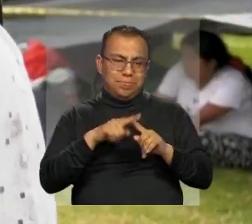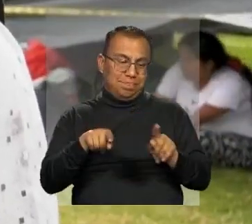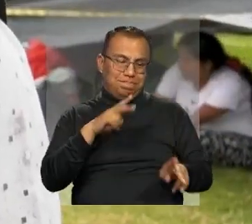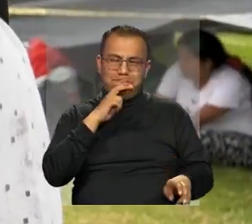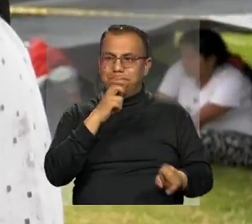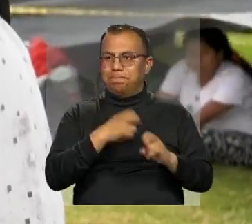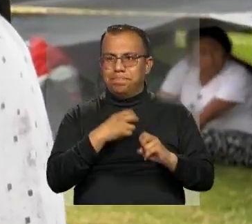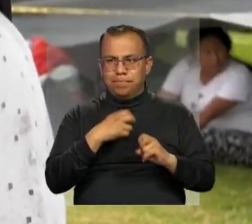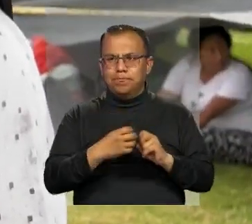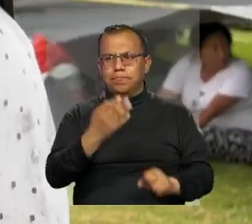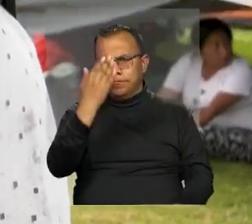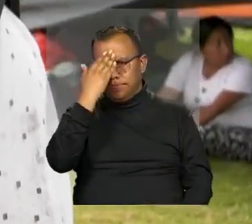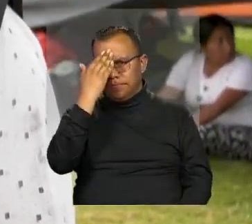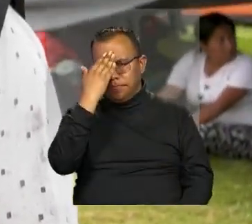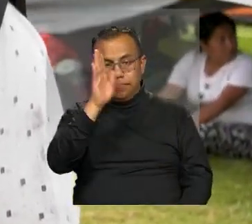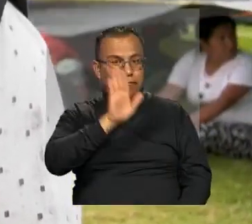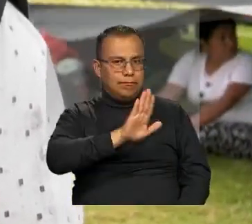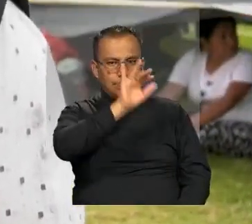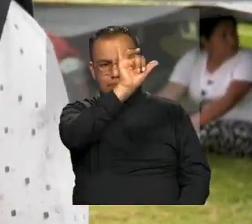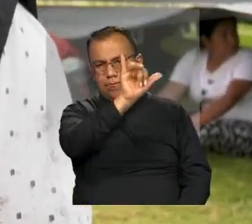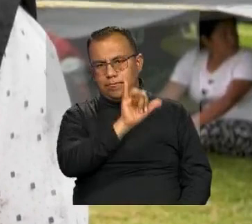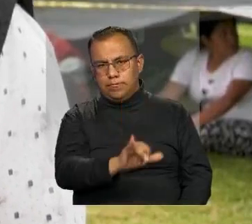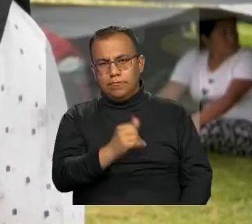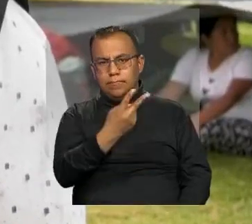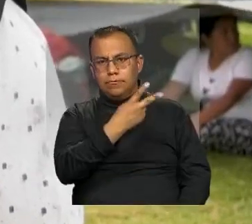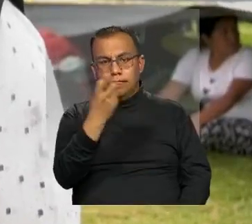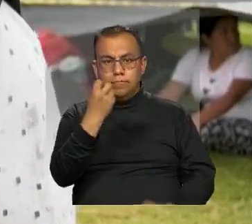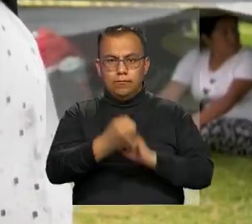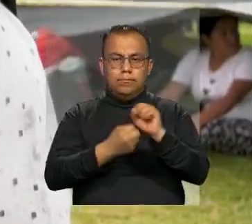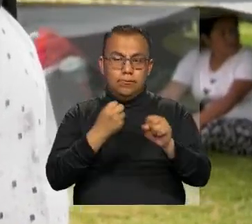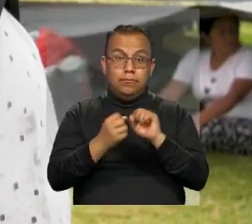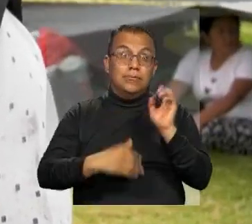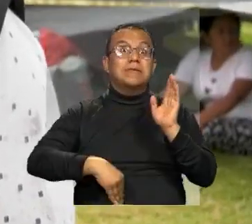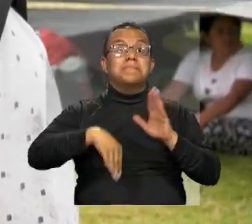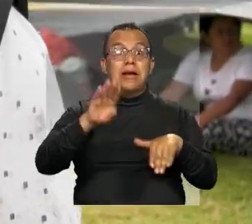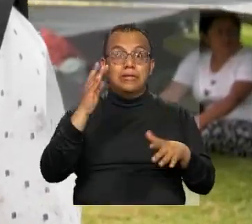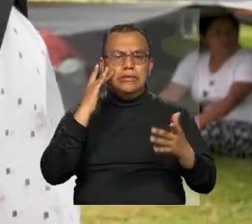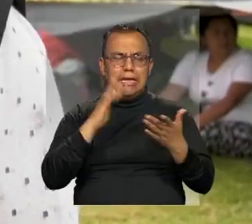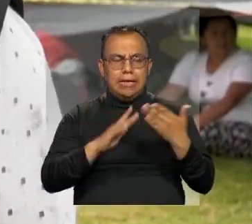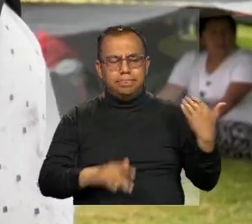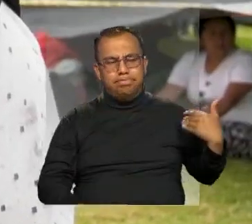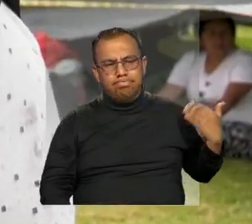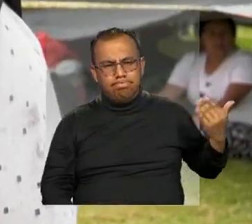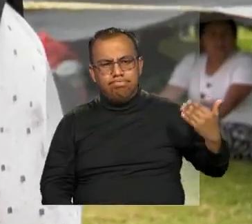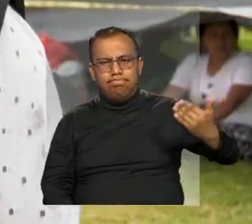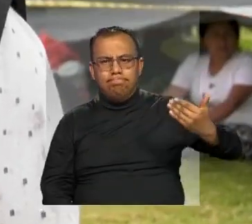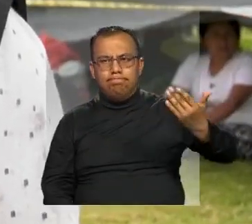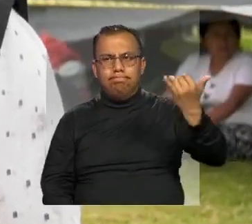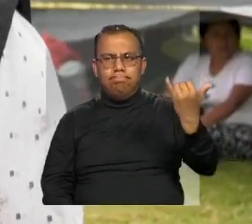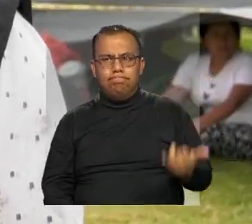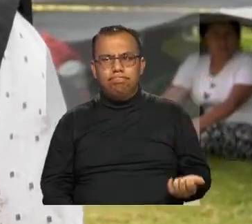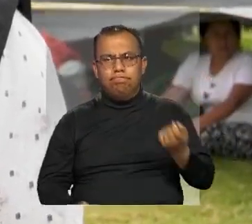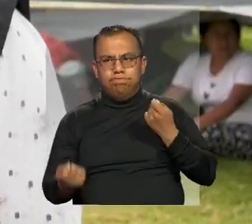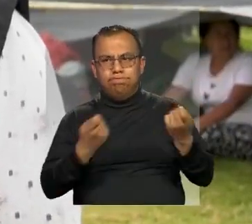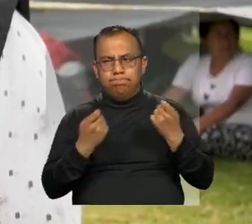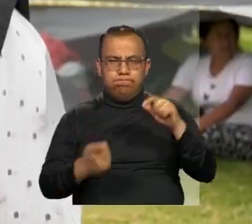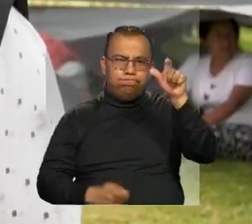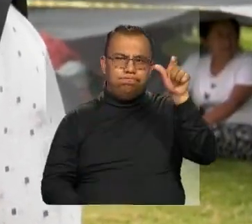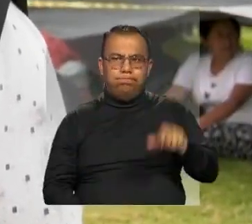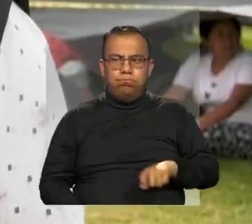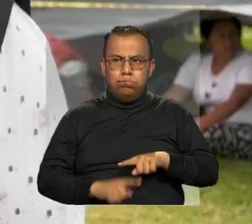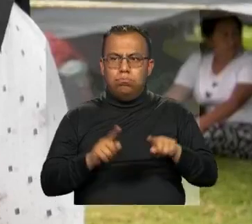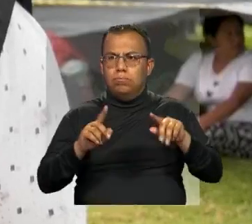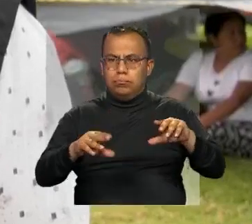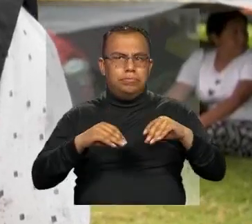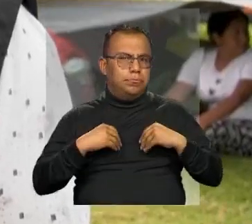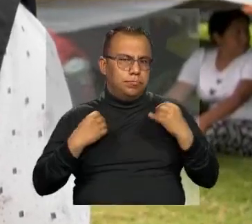difícil, sabemos que eso es así. 200 años y más que han estado en el poder esta gente, pues no van a